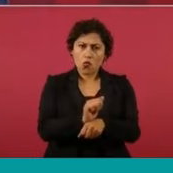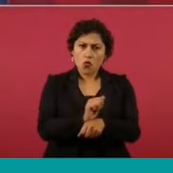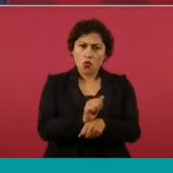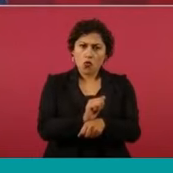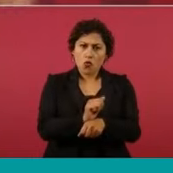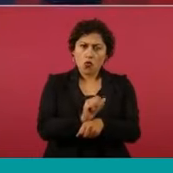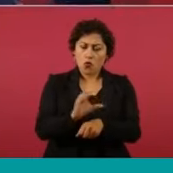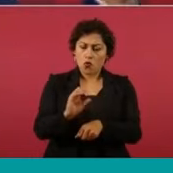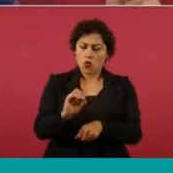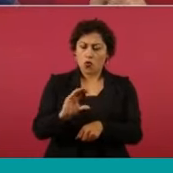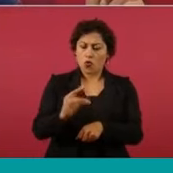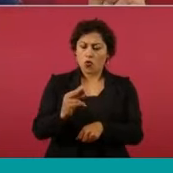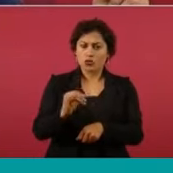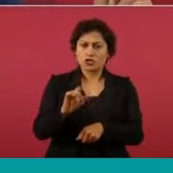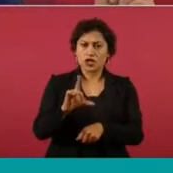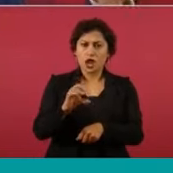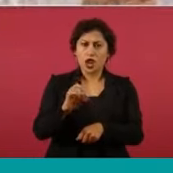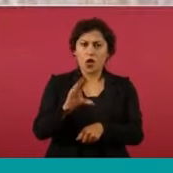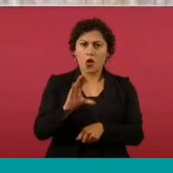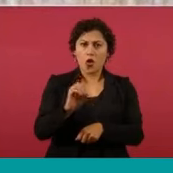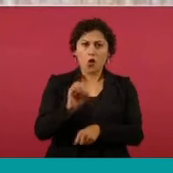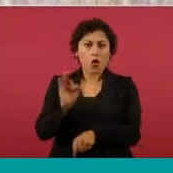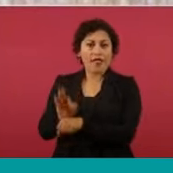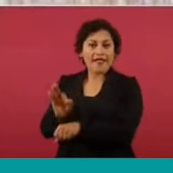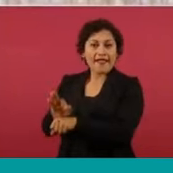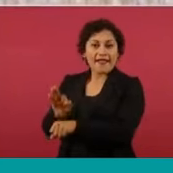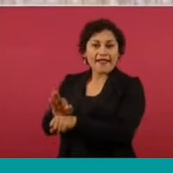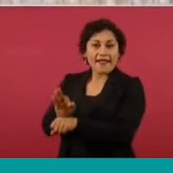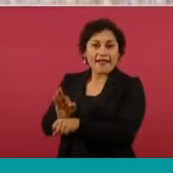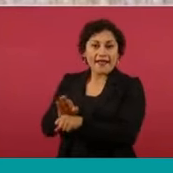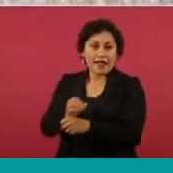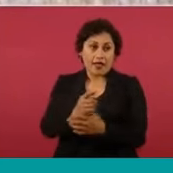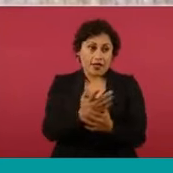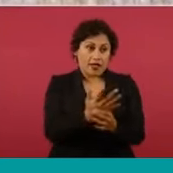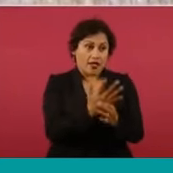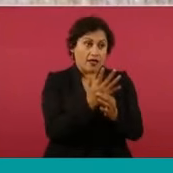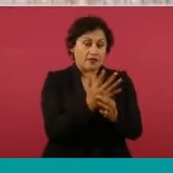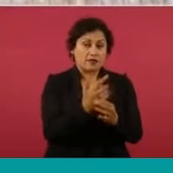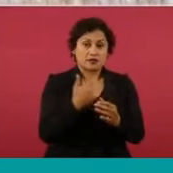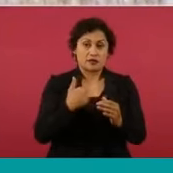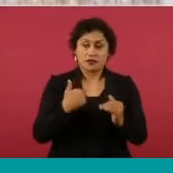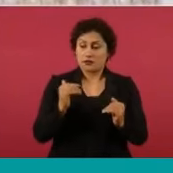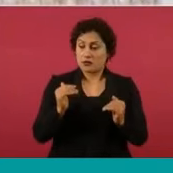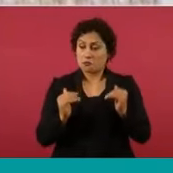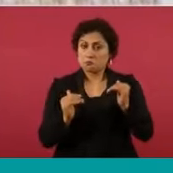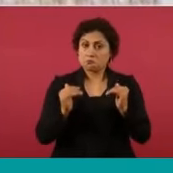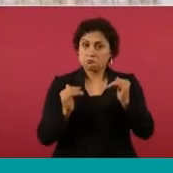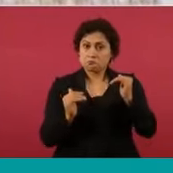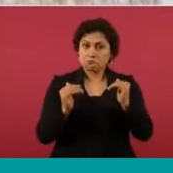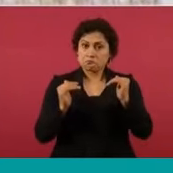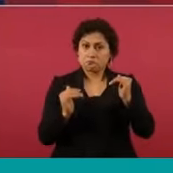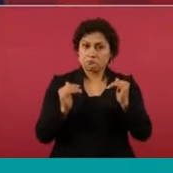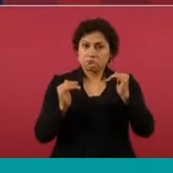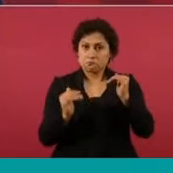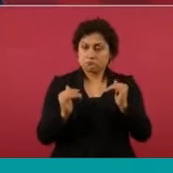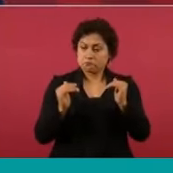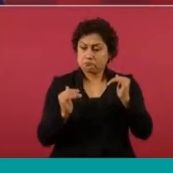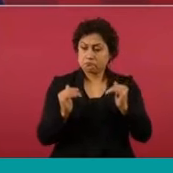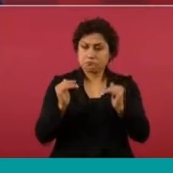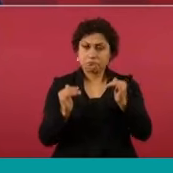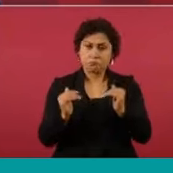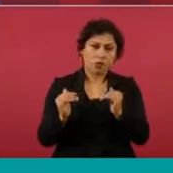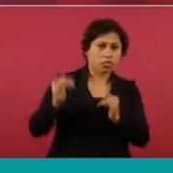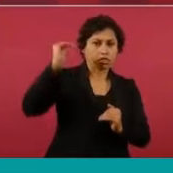el Cochiloco, lo defiende y dice que yo no le llego a Juan Villoro ni a los talones de su zapato.